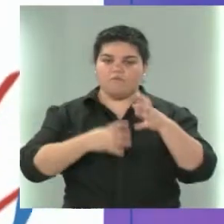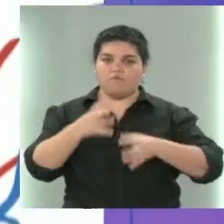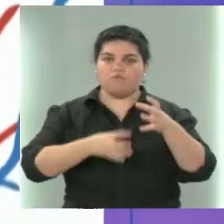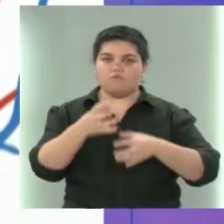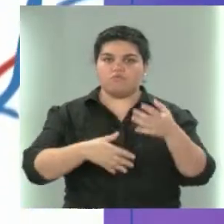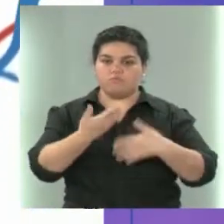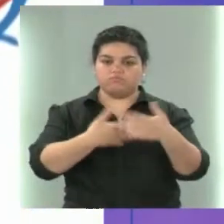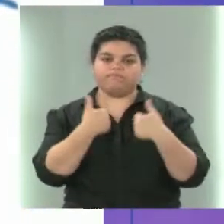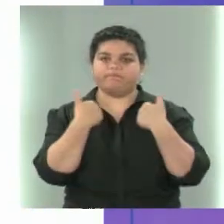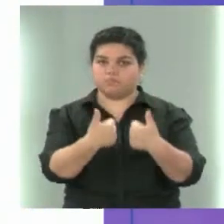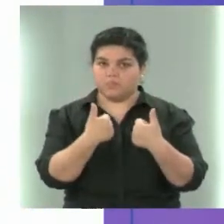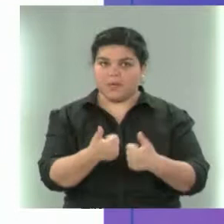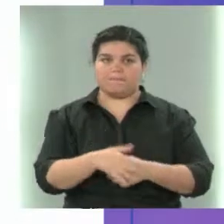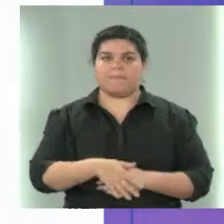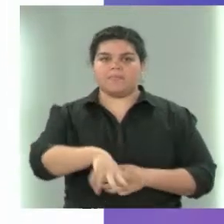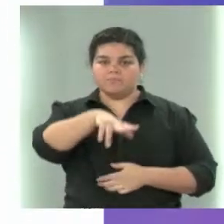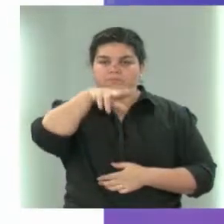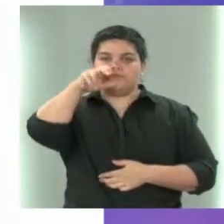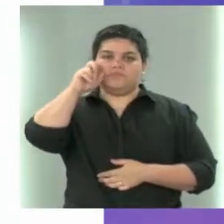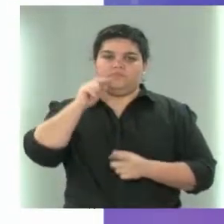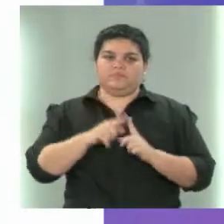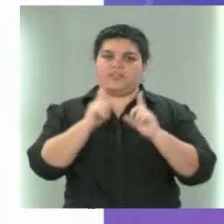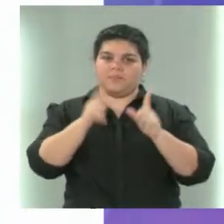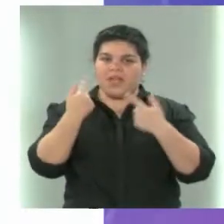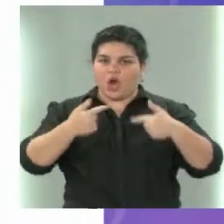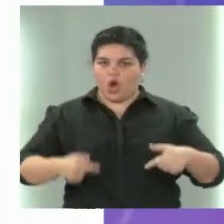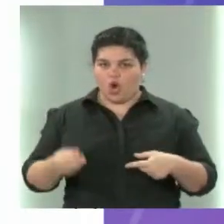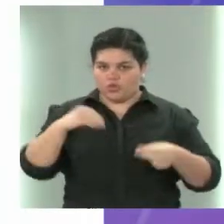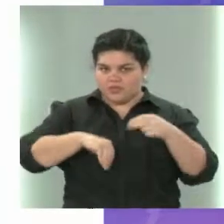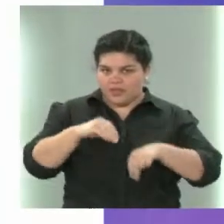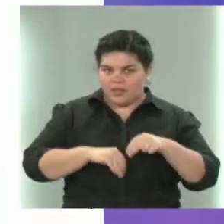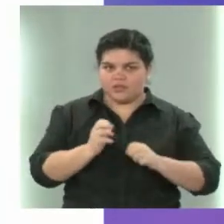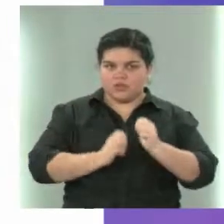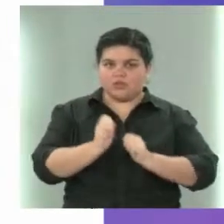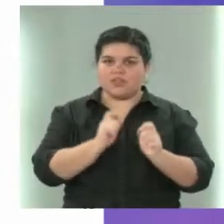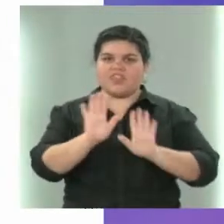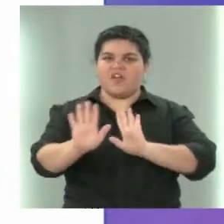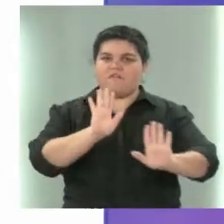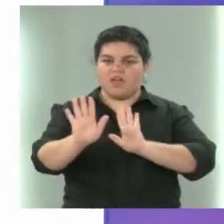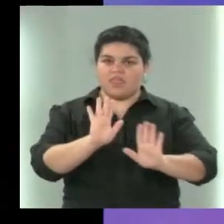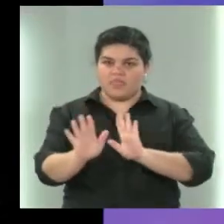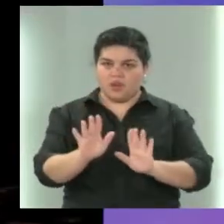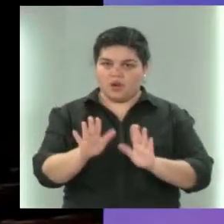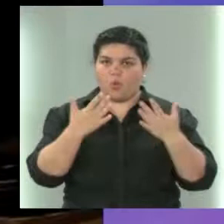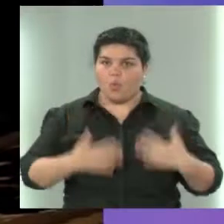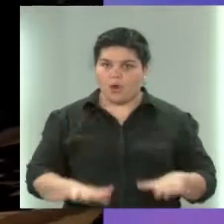vitales: respirar, formar sustancias, defenderse de agresiones.